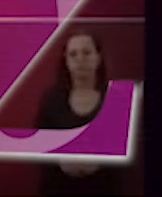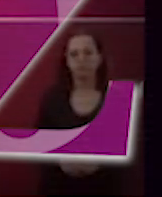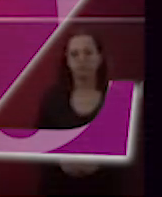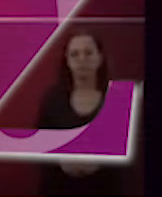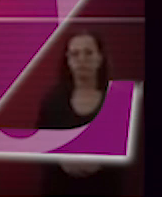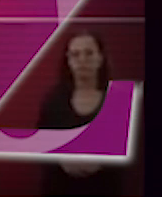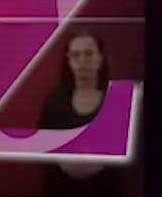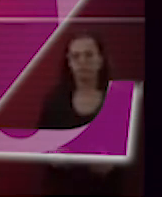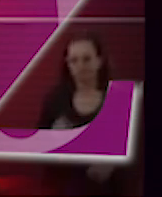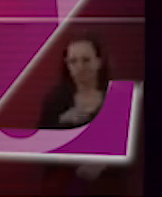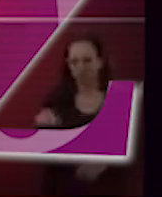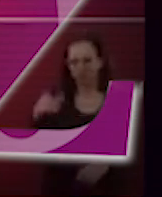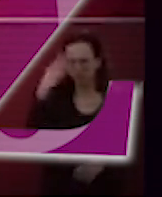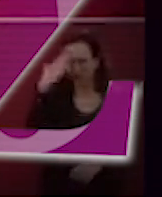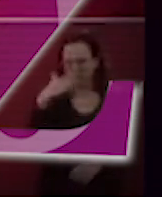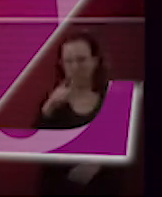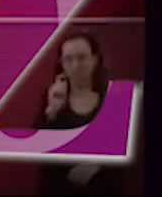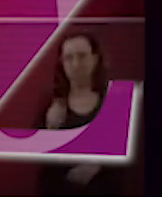¿Saben lo que es el detente, verdad?